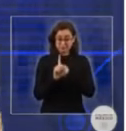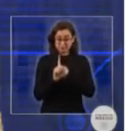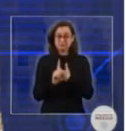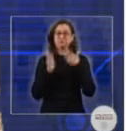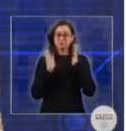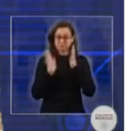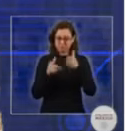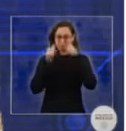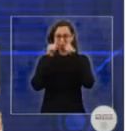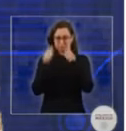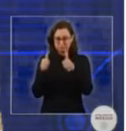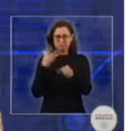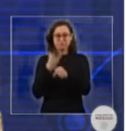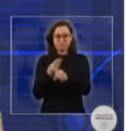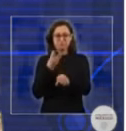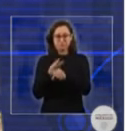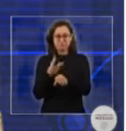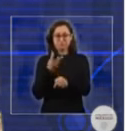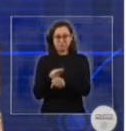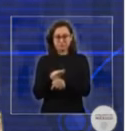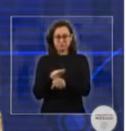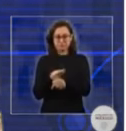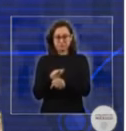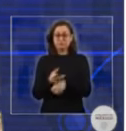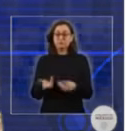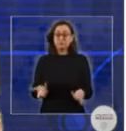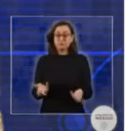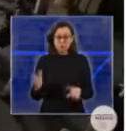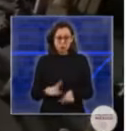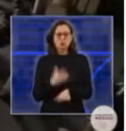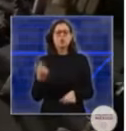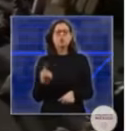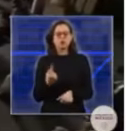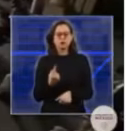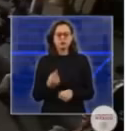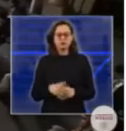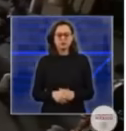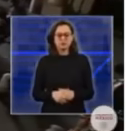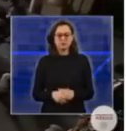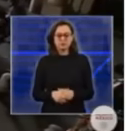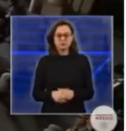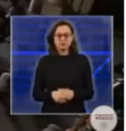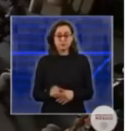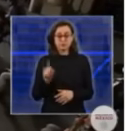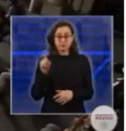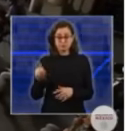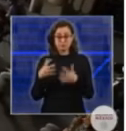se está atendiendo. Y a eso se debe que ahora esa refinería